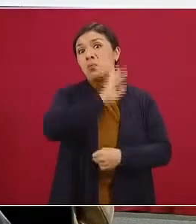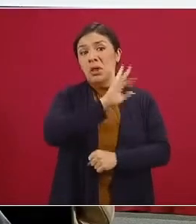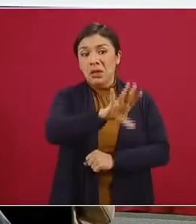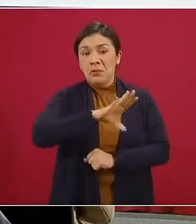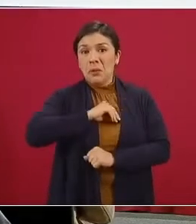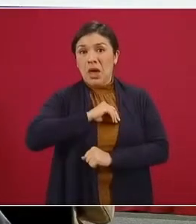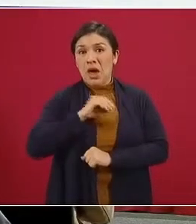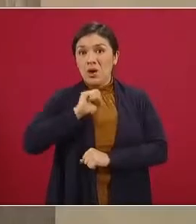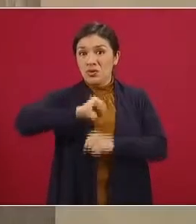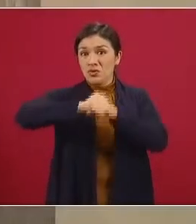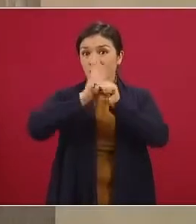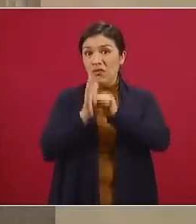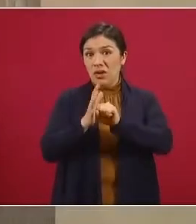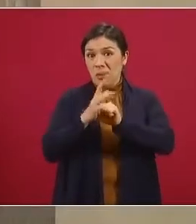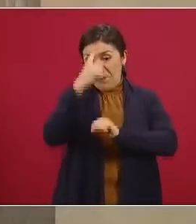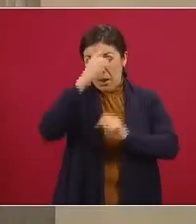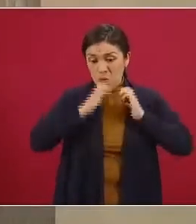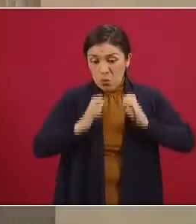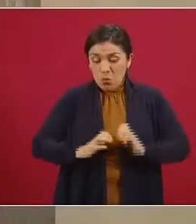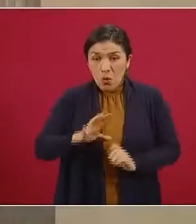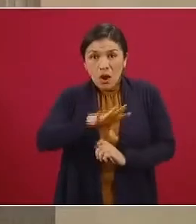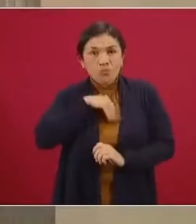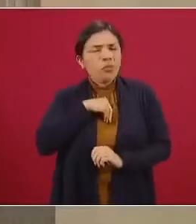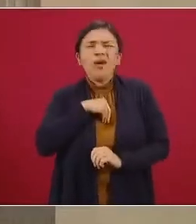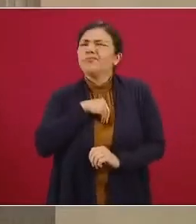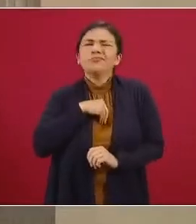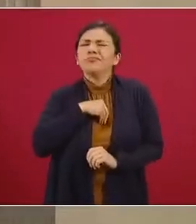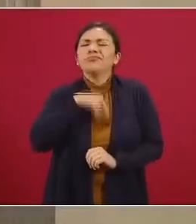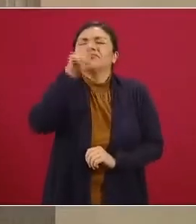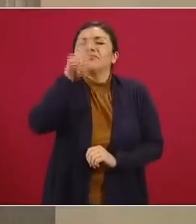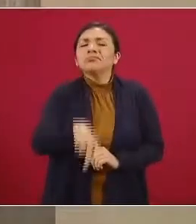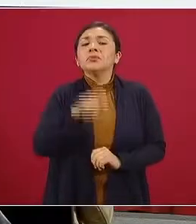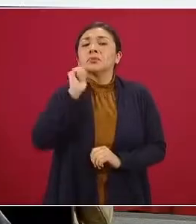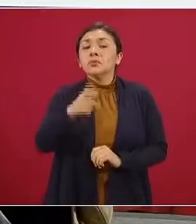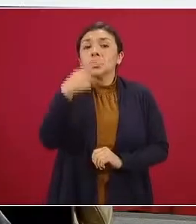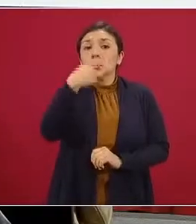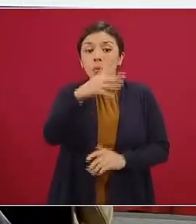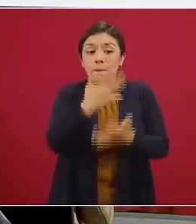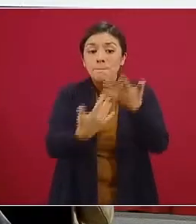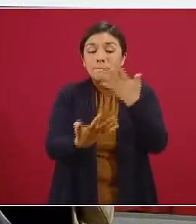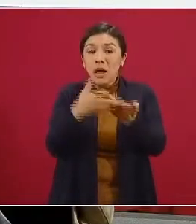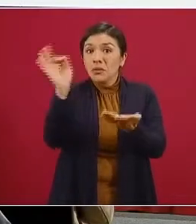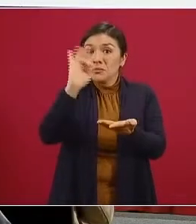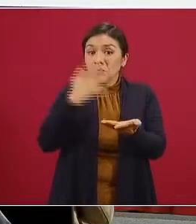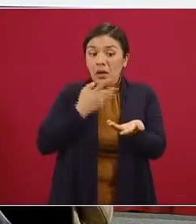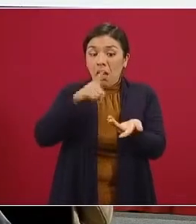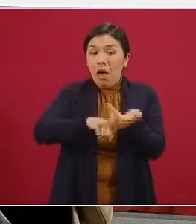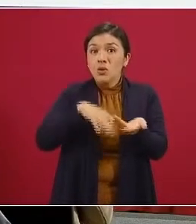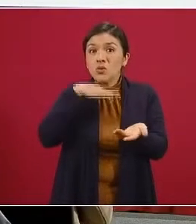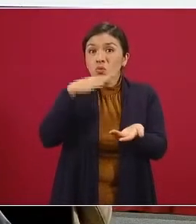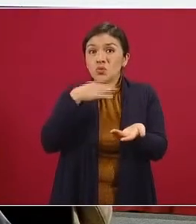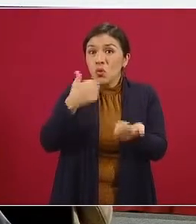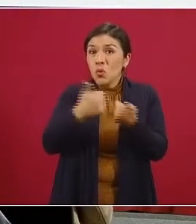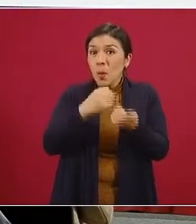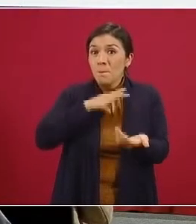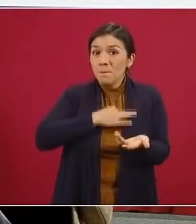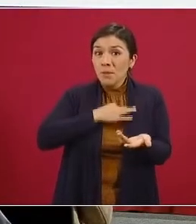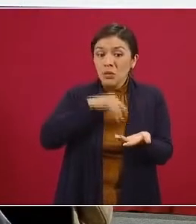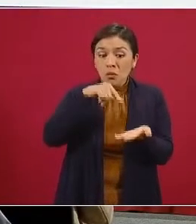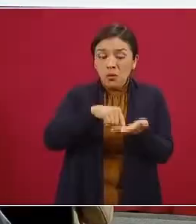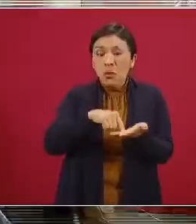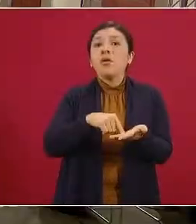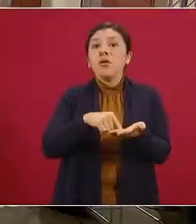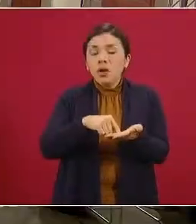de COVID-19 ingrese a nuestro organismo, sino porque nuestras manos, si contienen el virus y estas las llevamos